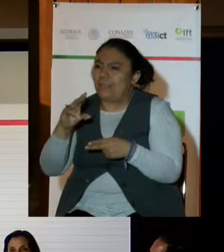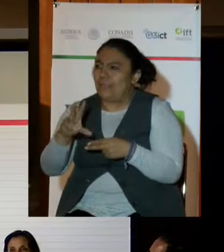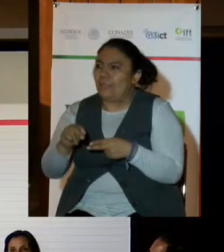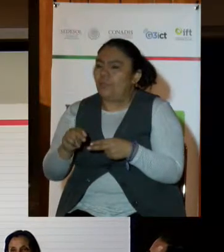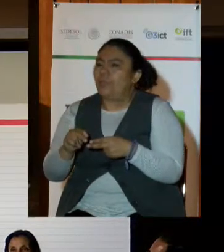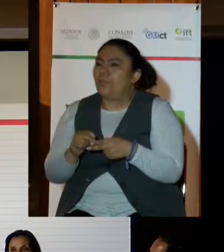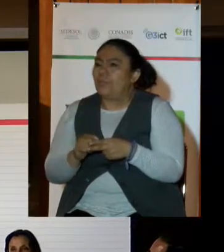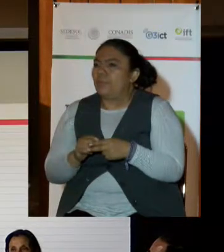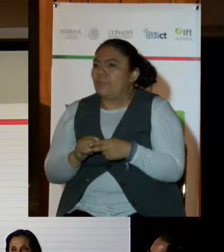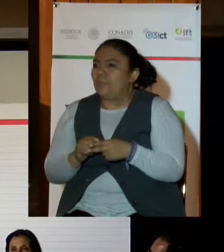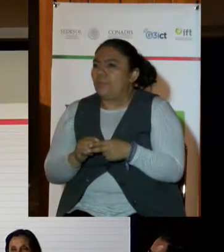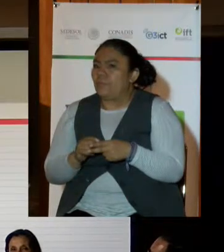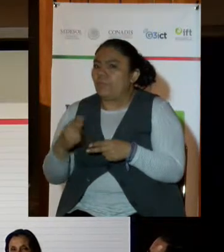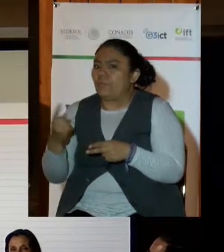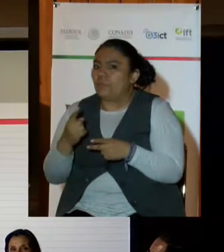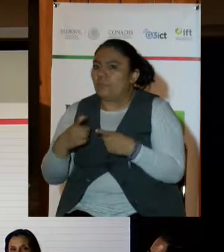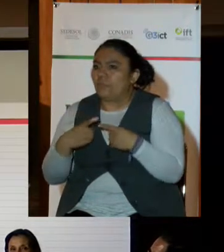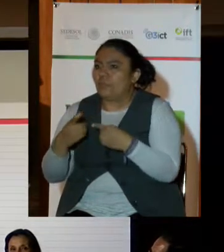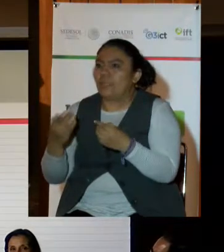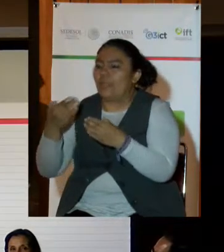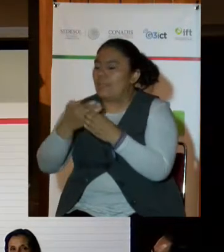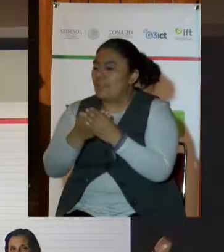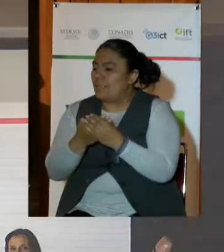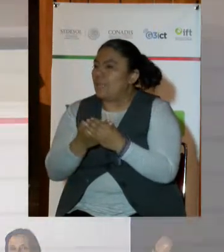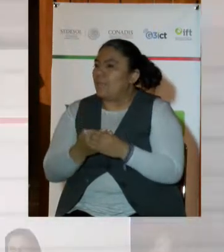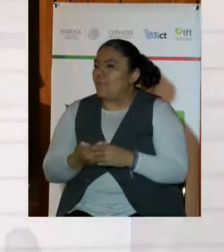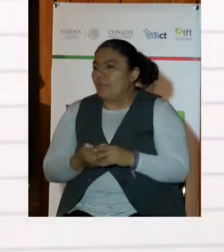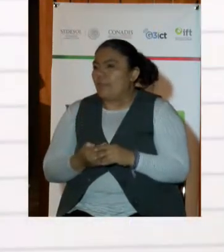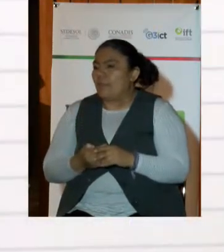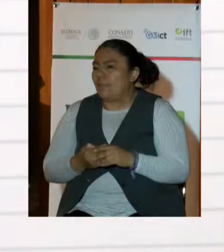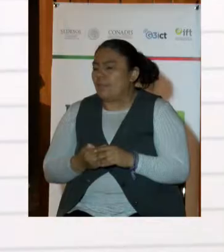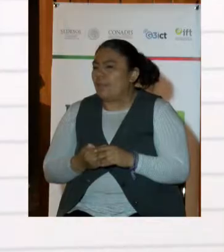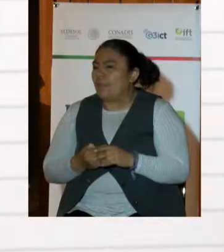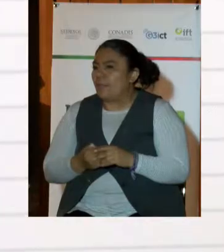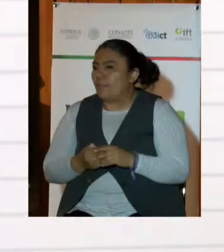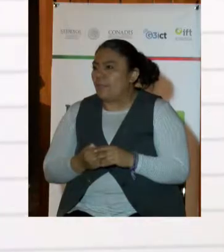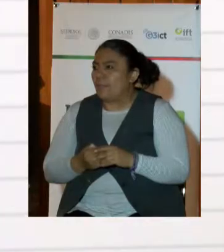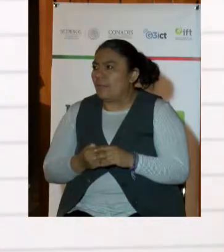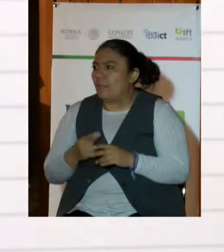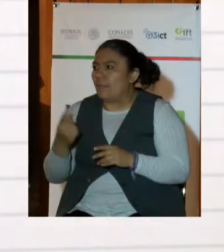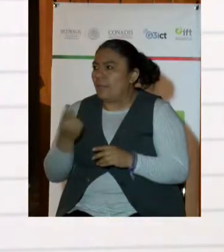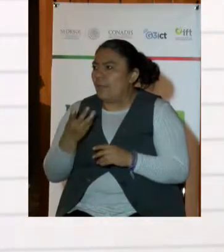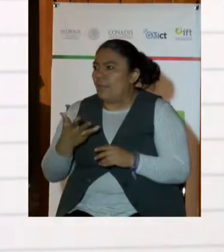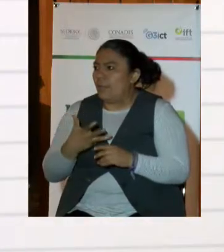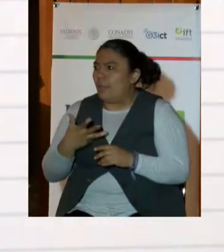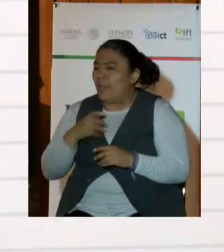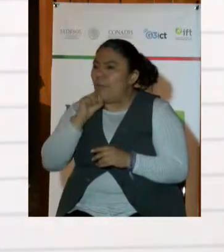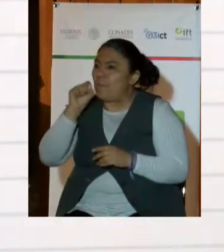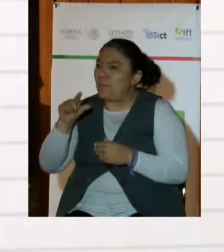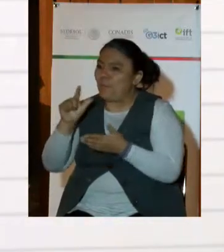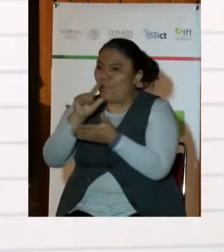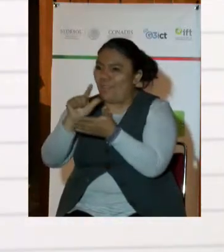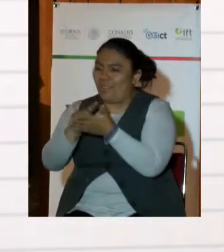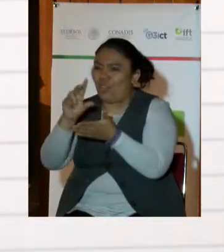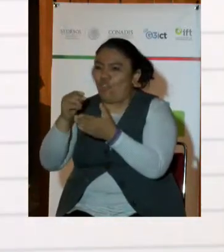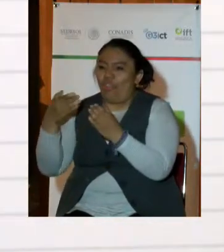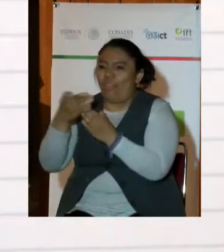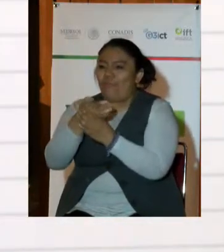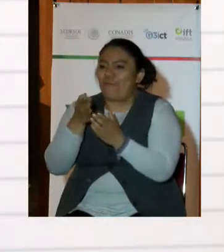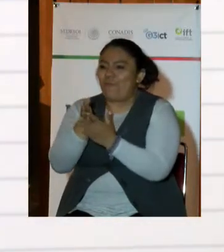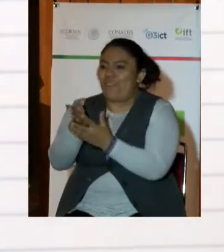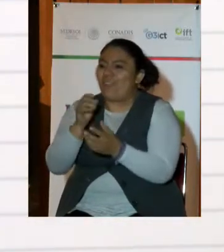más la comunicación indispensable, la comunicación de que no se